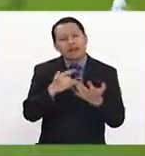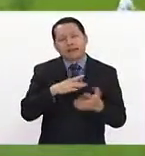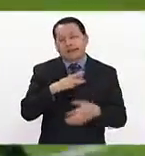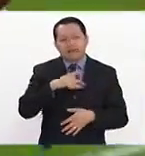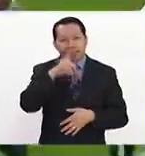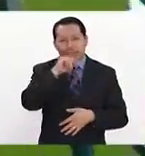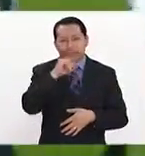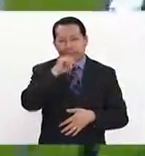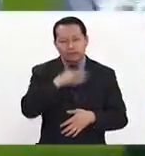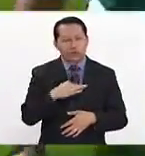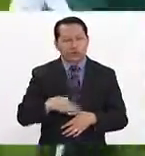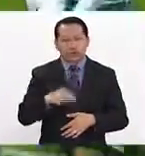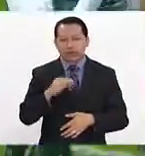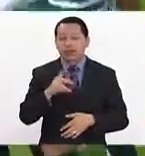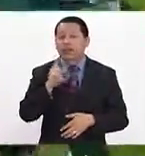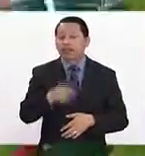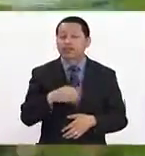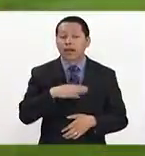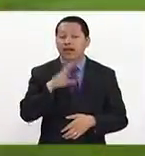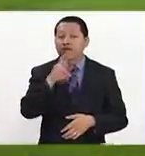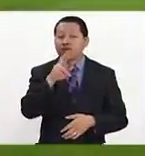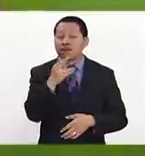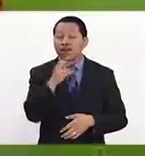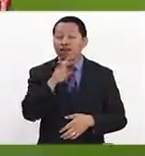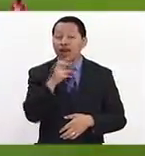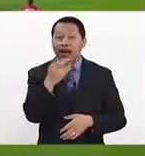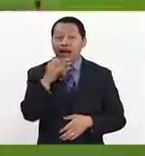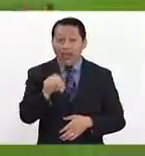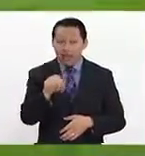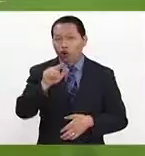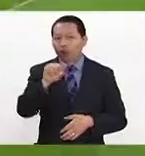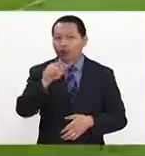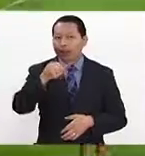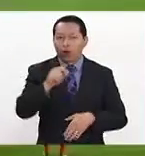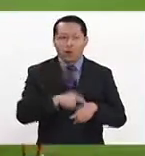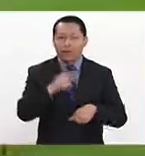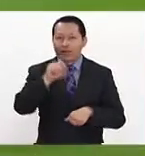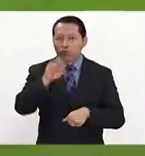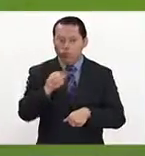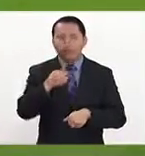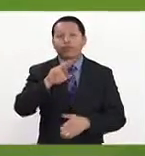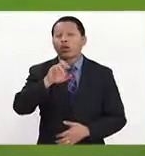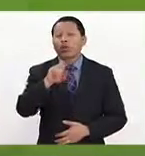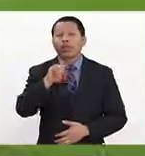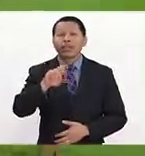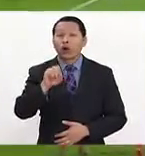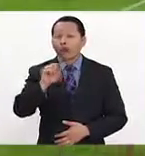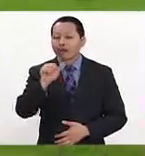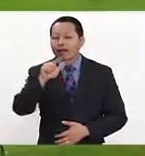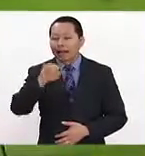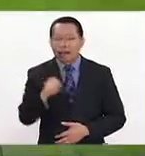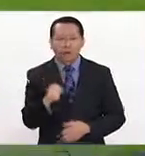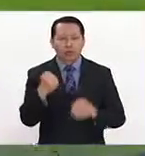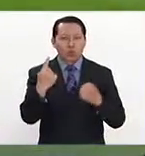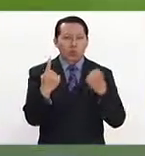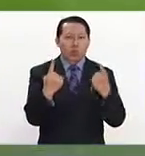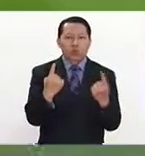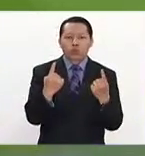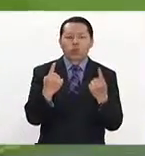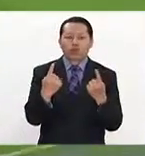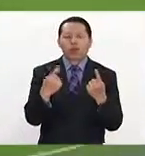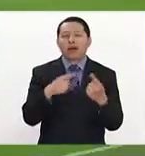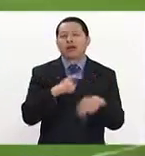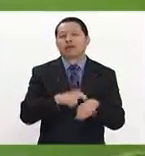equipo de los Diablos Rojos. El golazo de Brian Lozano al minuto 29, Rodrigo Salinas iba a emparejar el marcador a 1